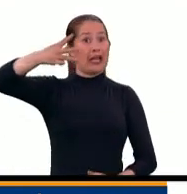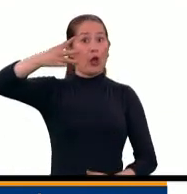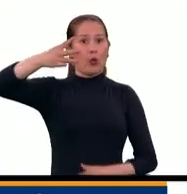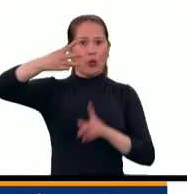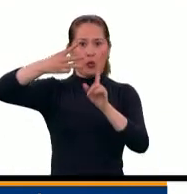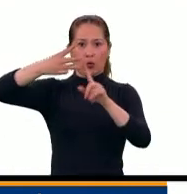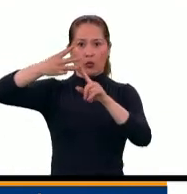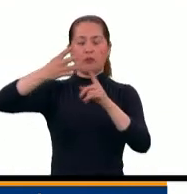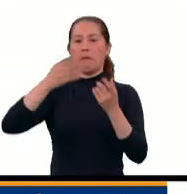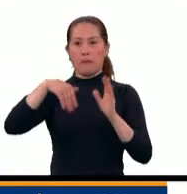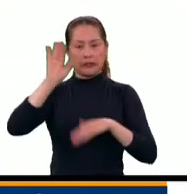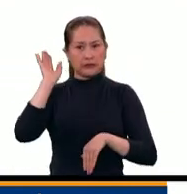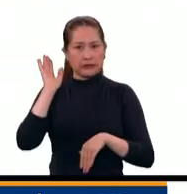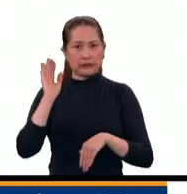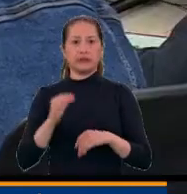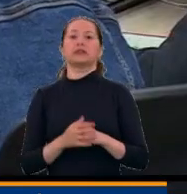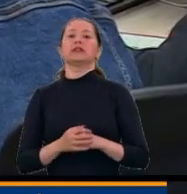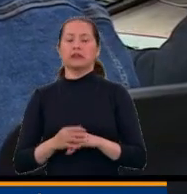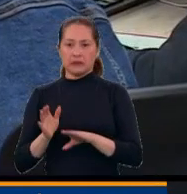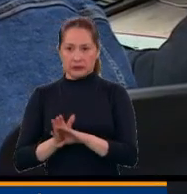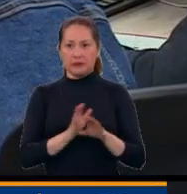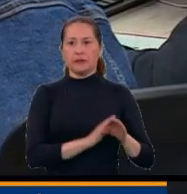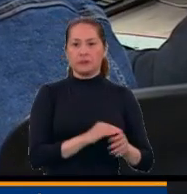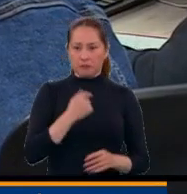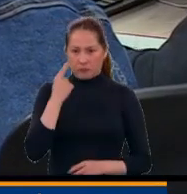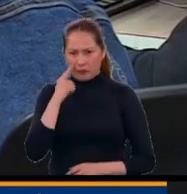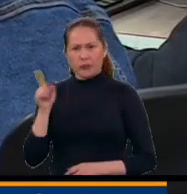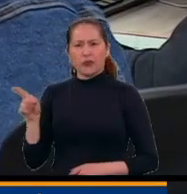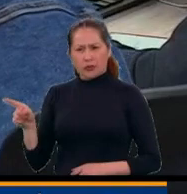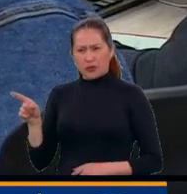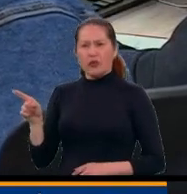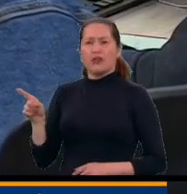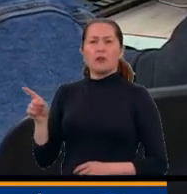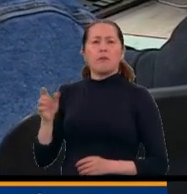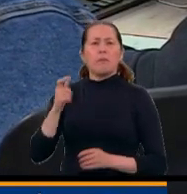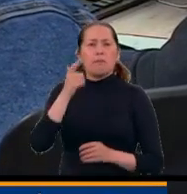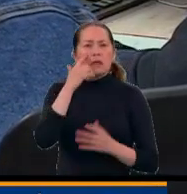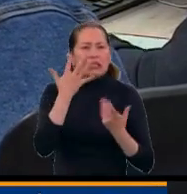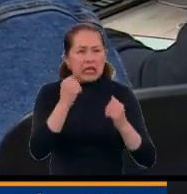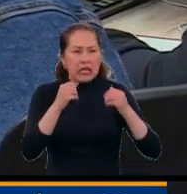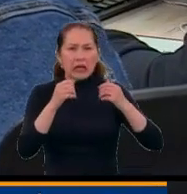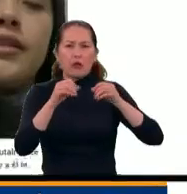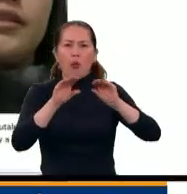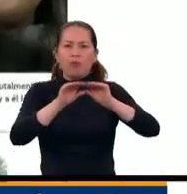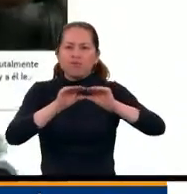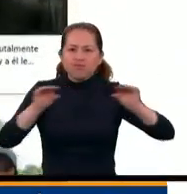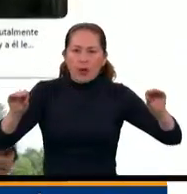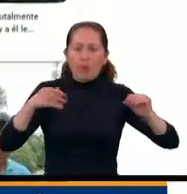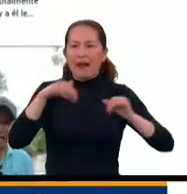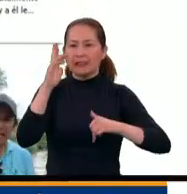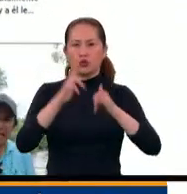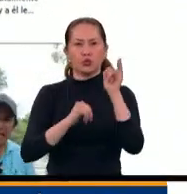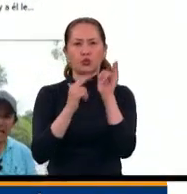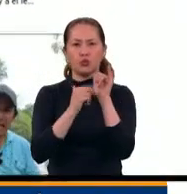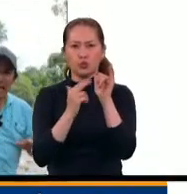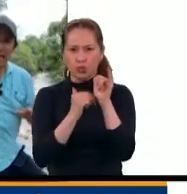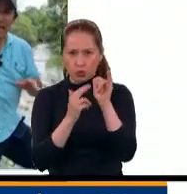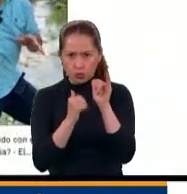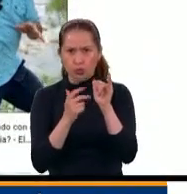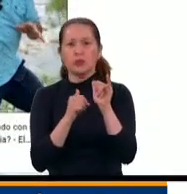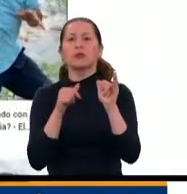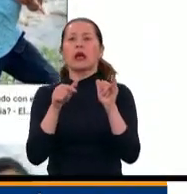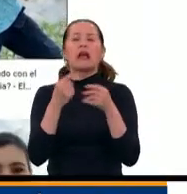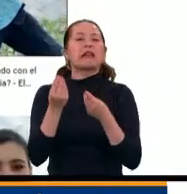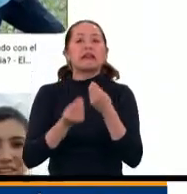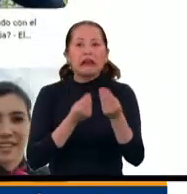que corresponde al PAS de cookie, que es un método dirigido, digamos, a afectar las plataformas de YouTube, que a través de una ingeniería